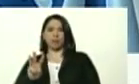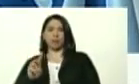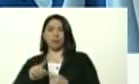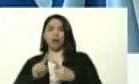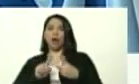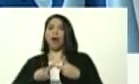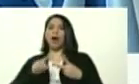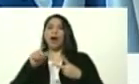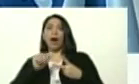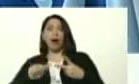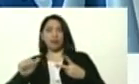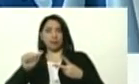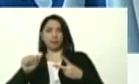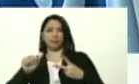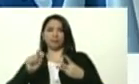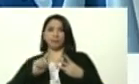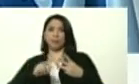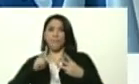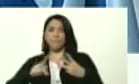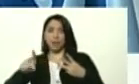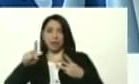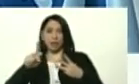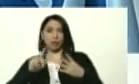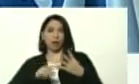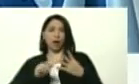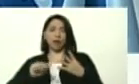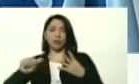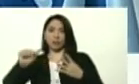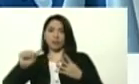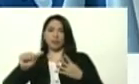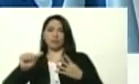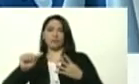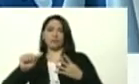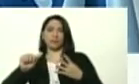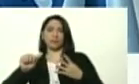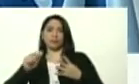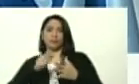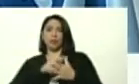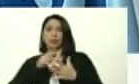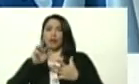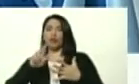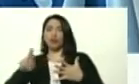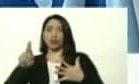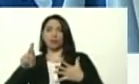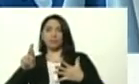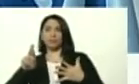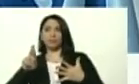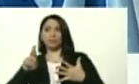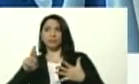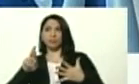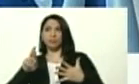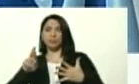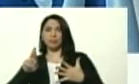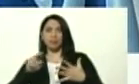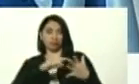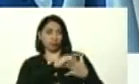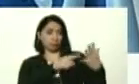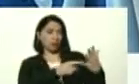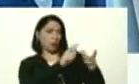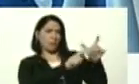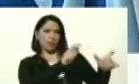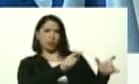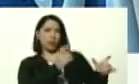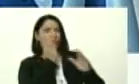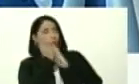Andri González, Pedro Salcedo, Arquímedes Fuenmayor y Roger Narváez se encontraban